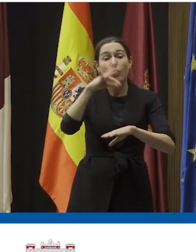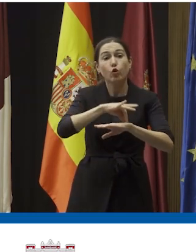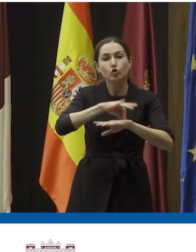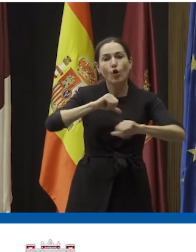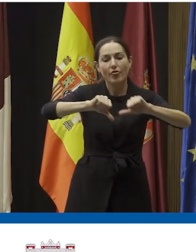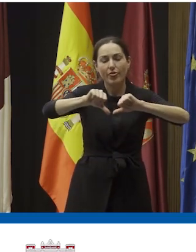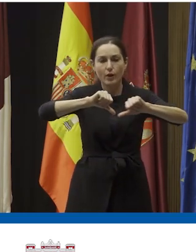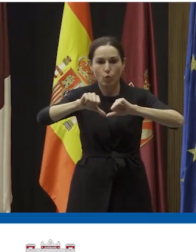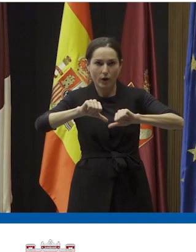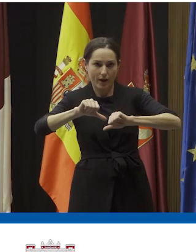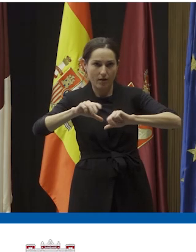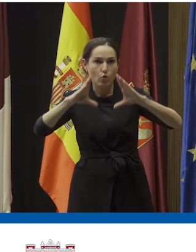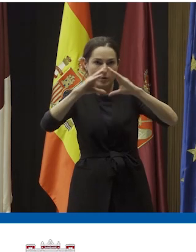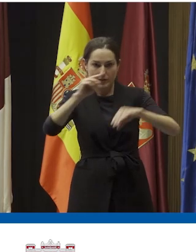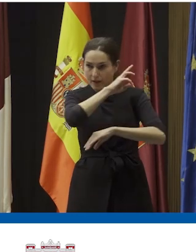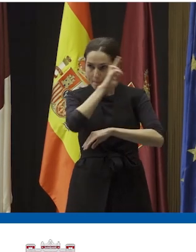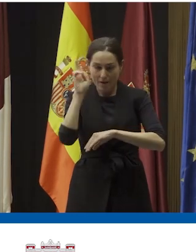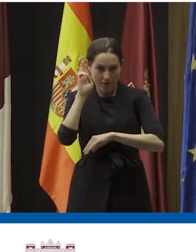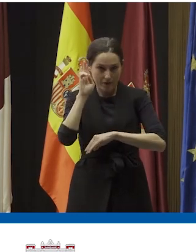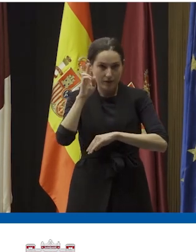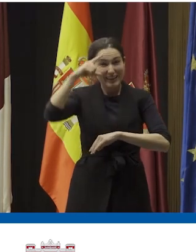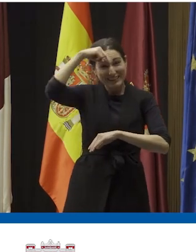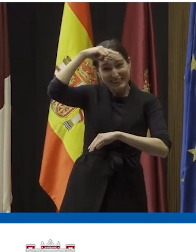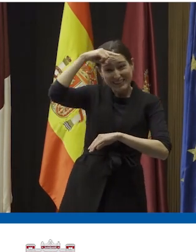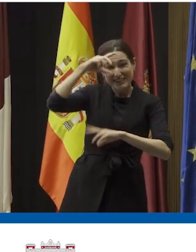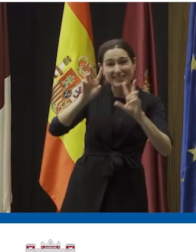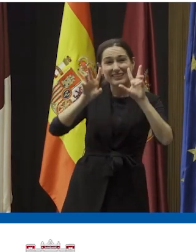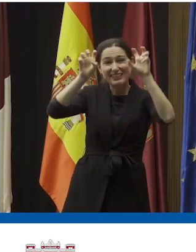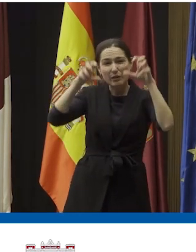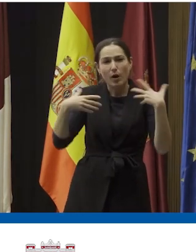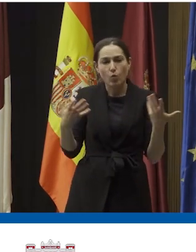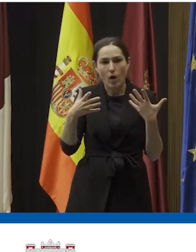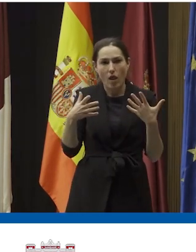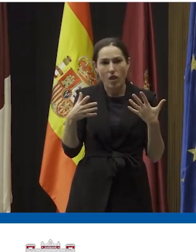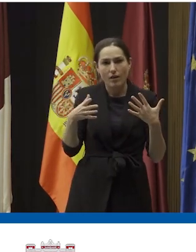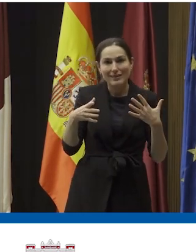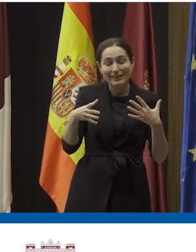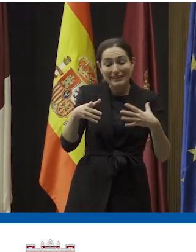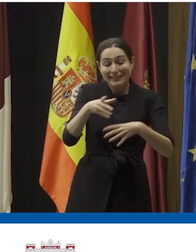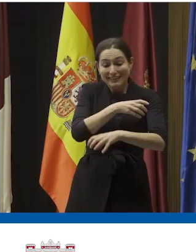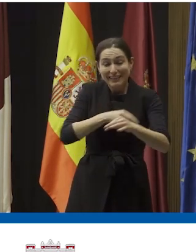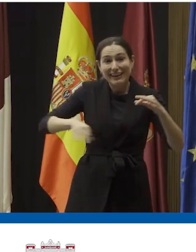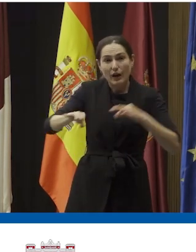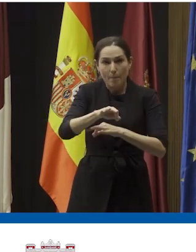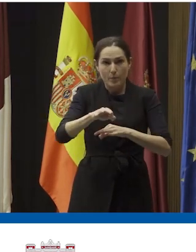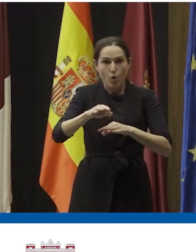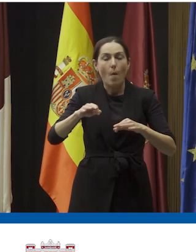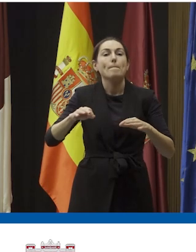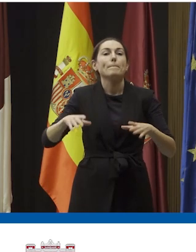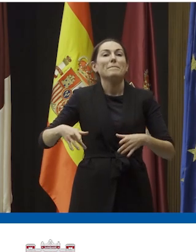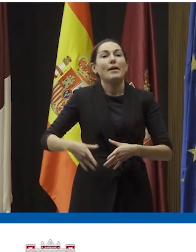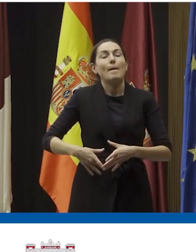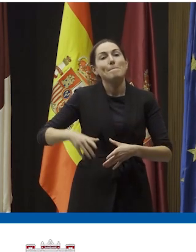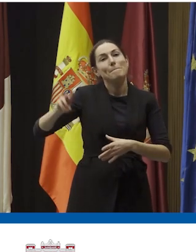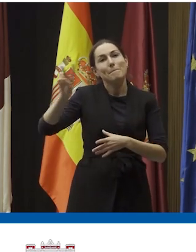Universidad Complutense de Madrid con su tesis doctoral sobre sustituciones de la vejiga urinaria por